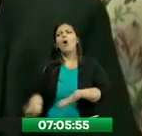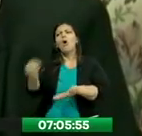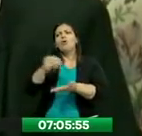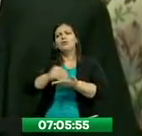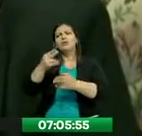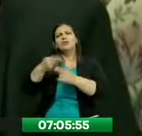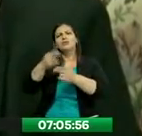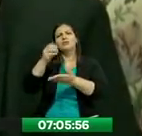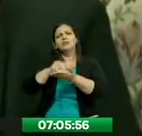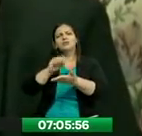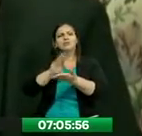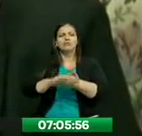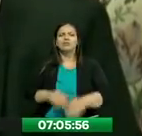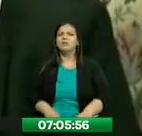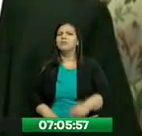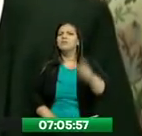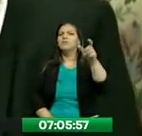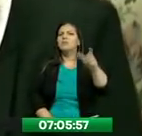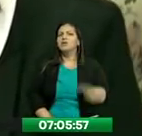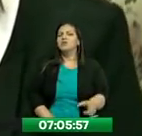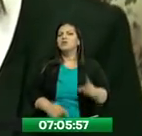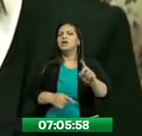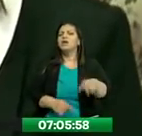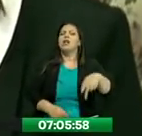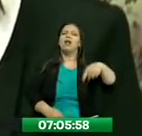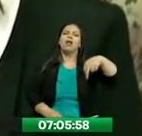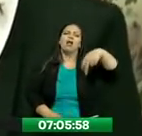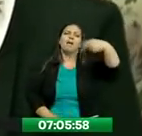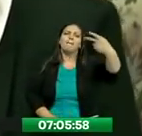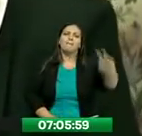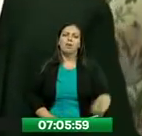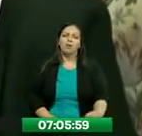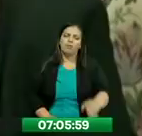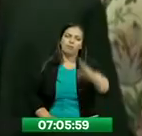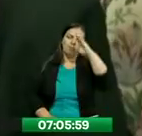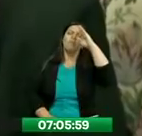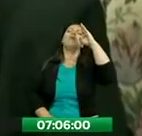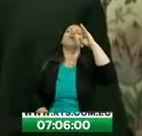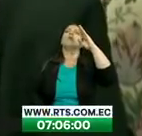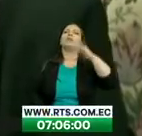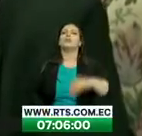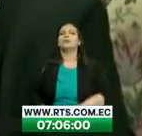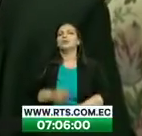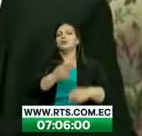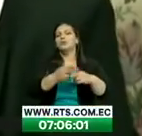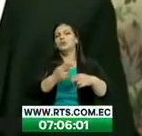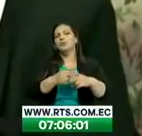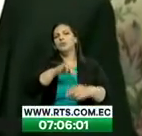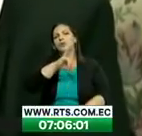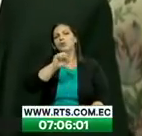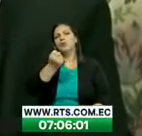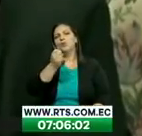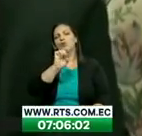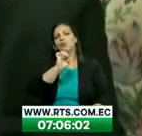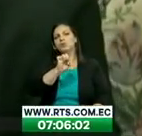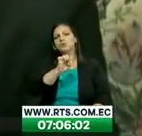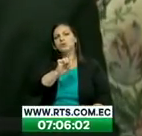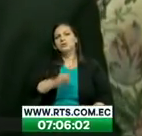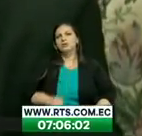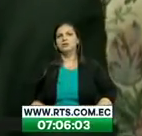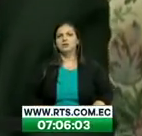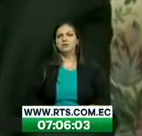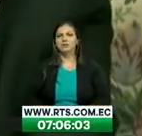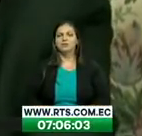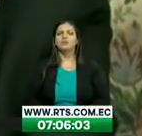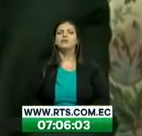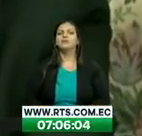personas que sufrió una caída en San Roque. Chaluisa José Rodrigo coincide como José y Chaluisa